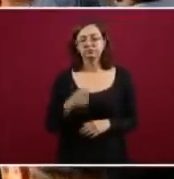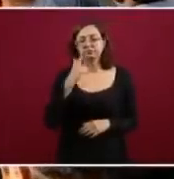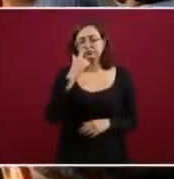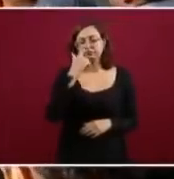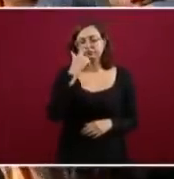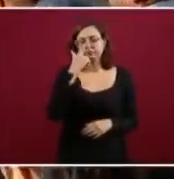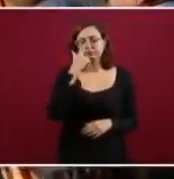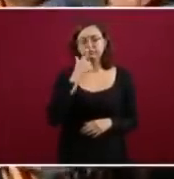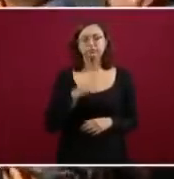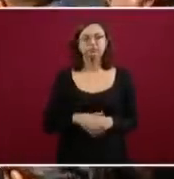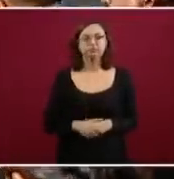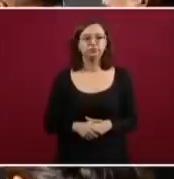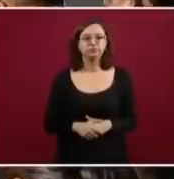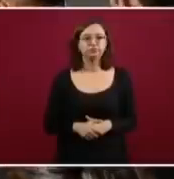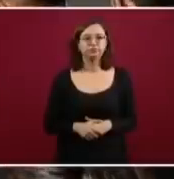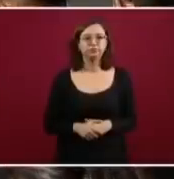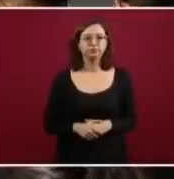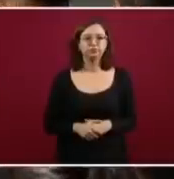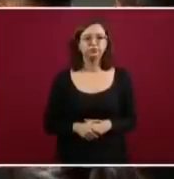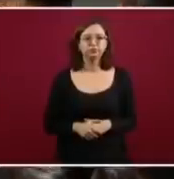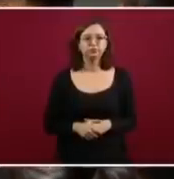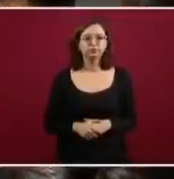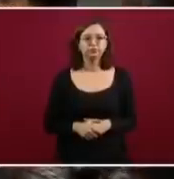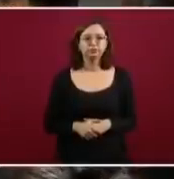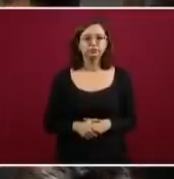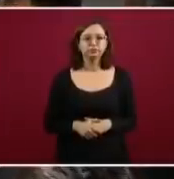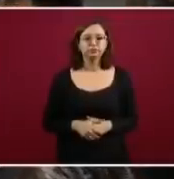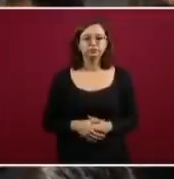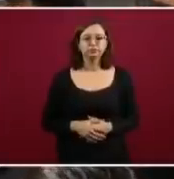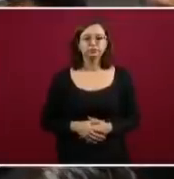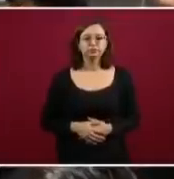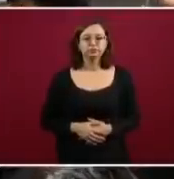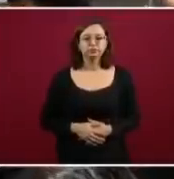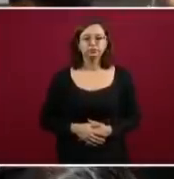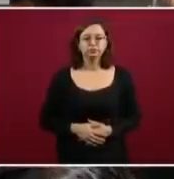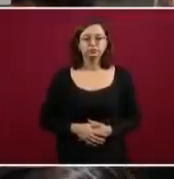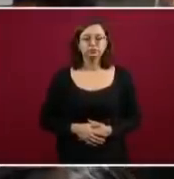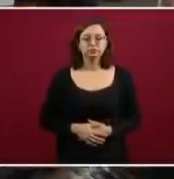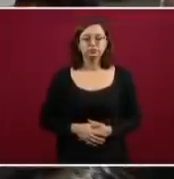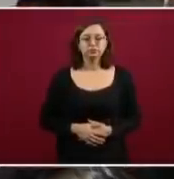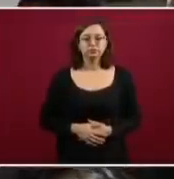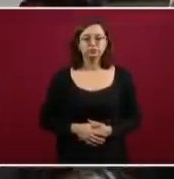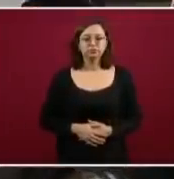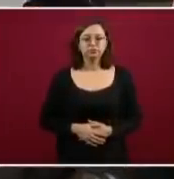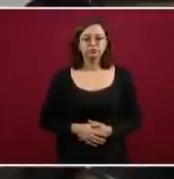lo que se está destinando